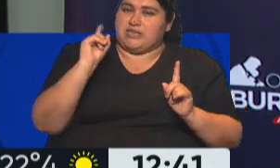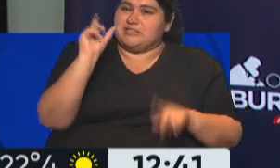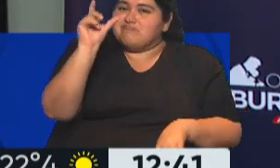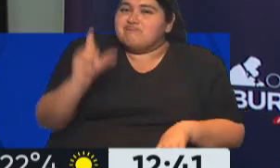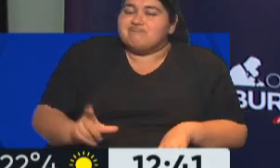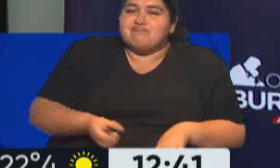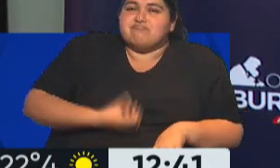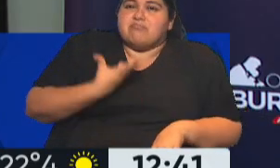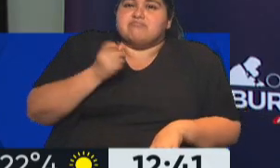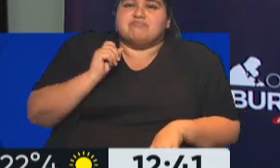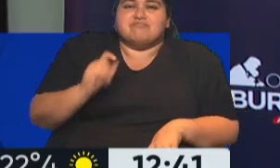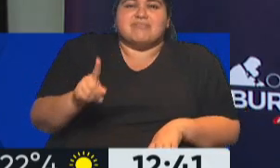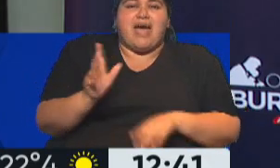personaje.